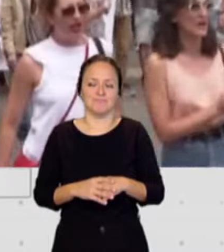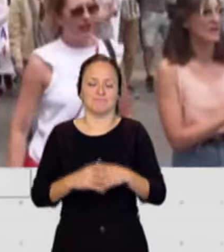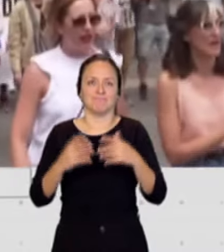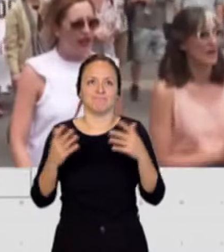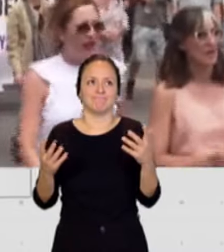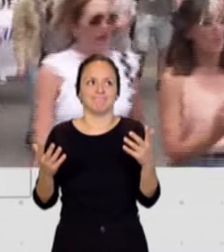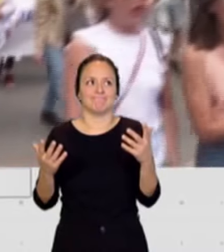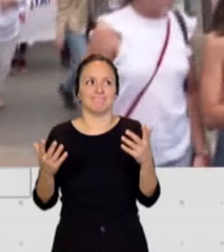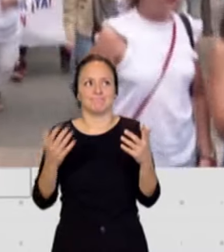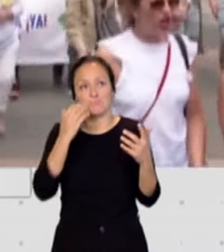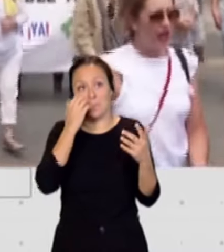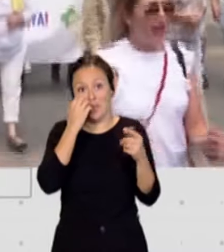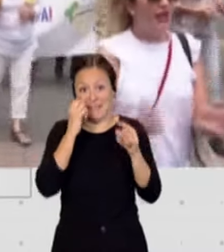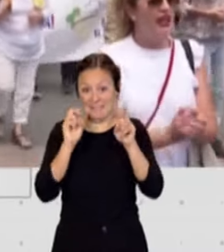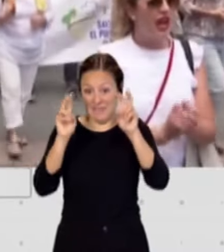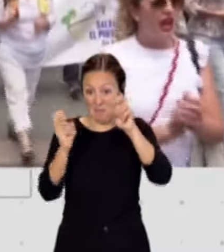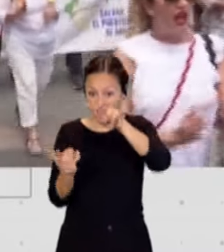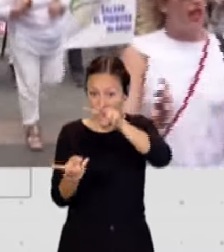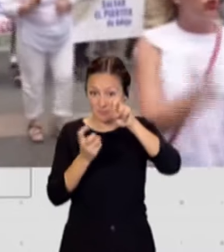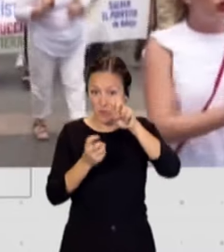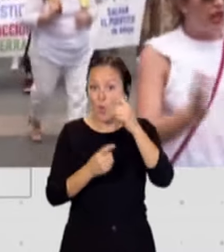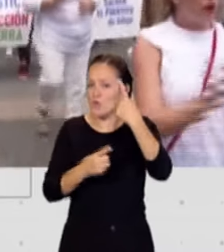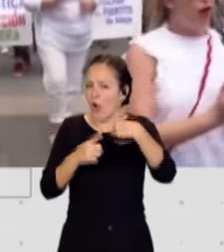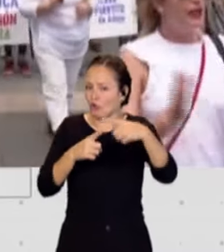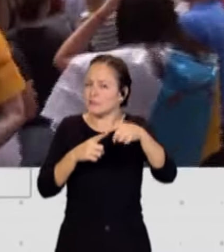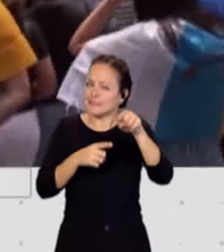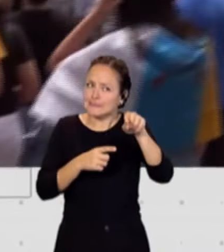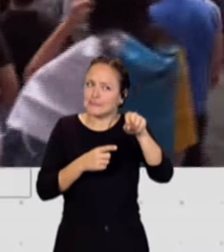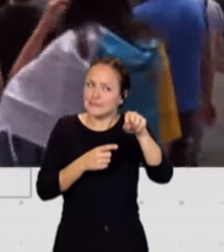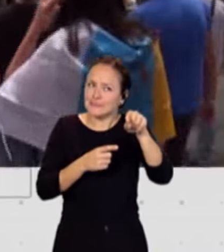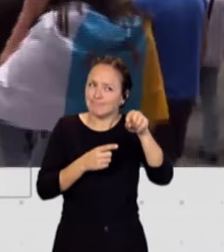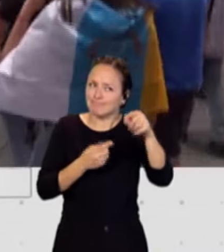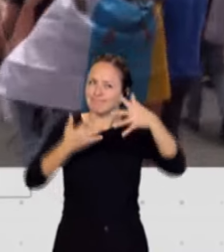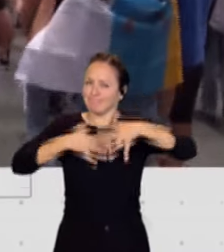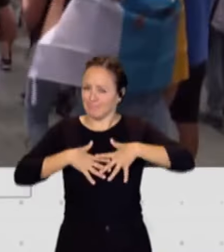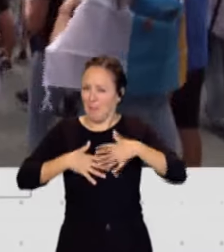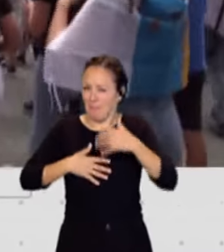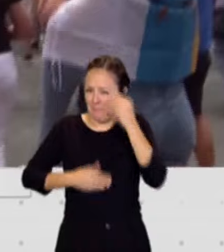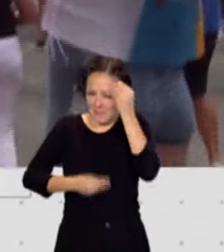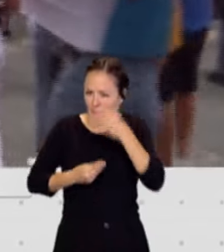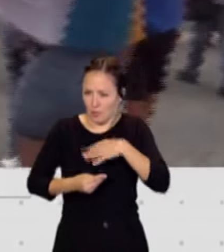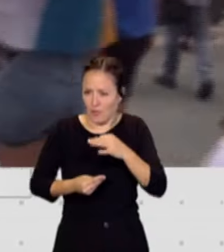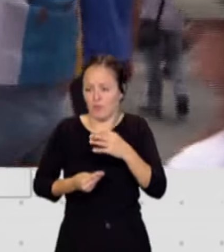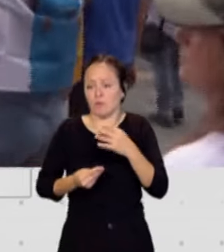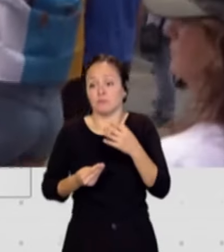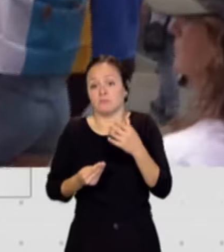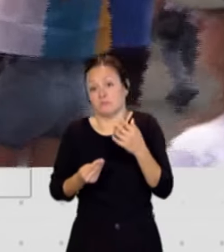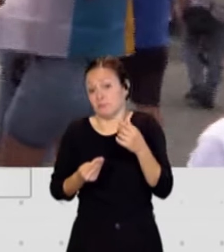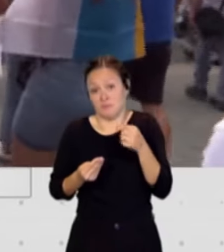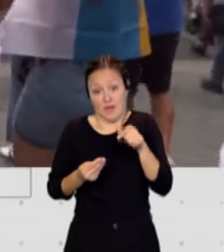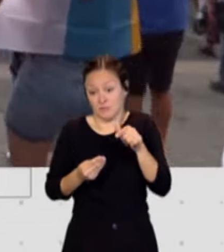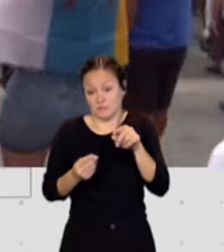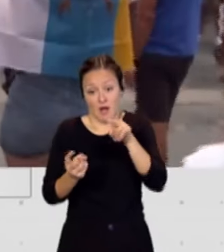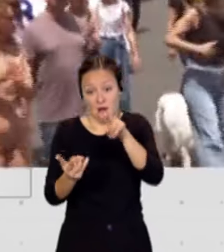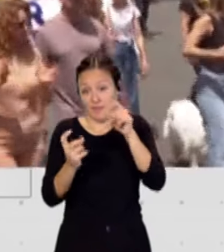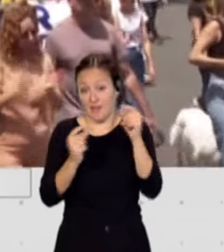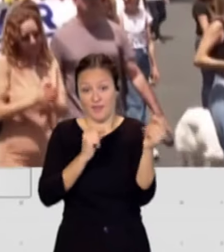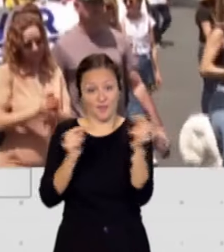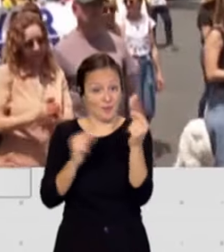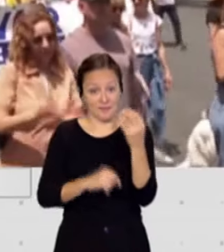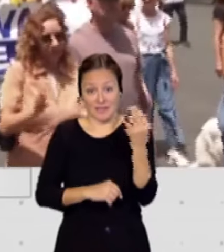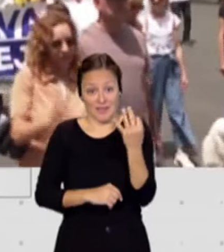creo que se podía calcular que iba a saltar a la palestra para que eh hubiera debate hubiera debate sobre